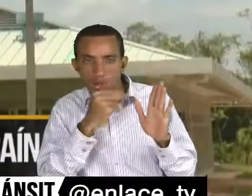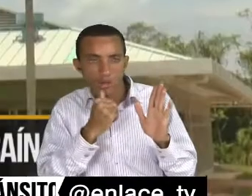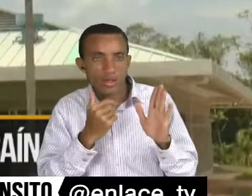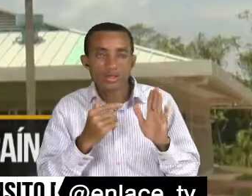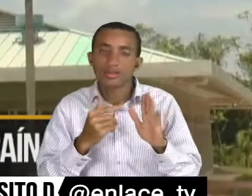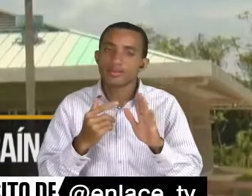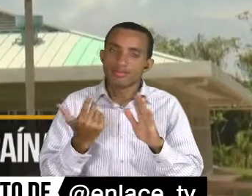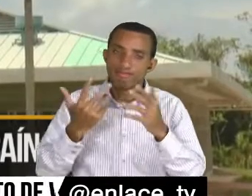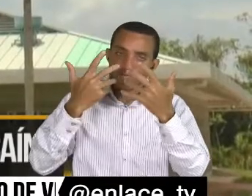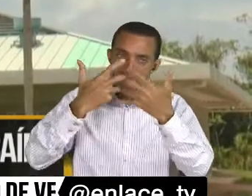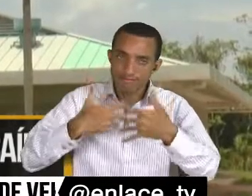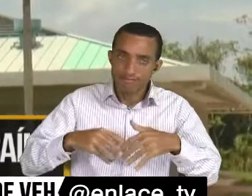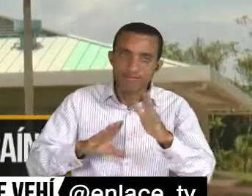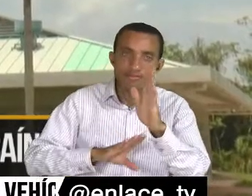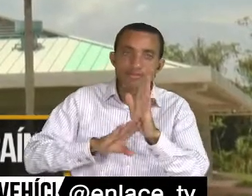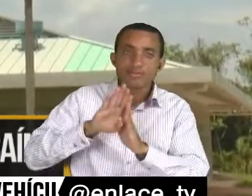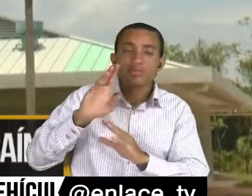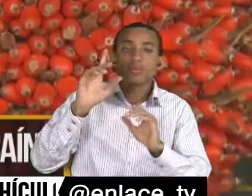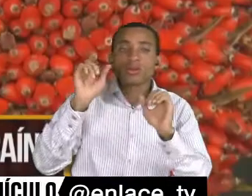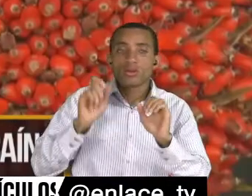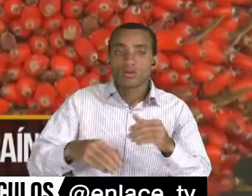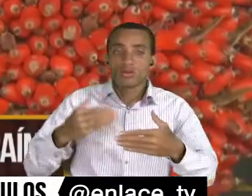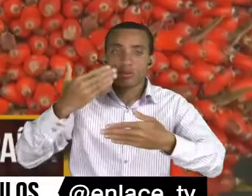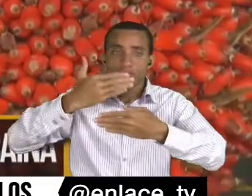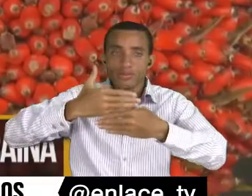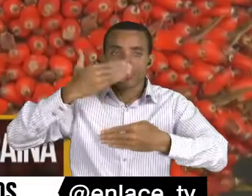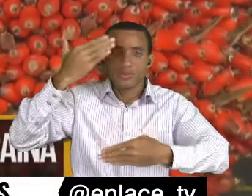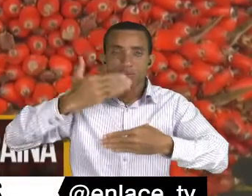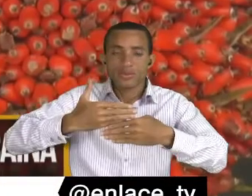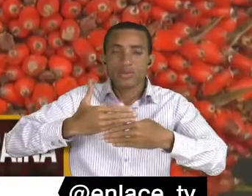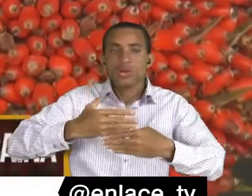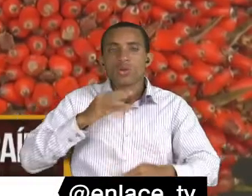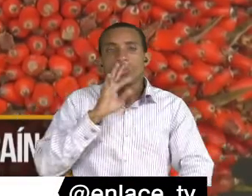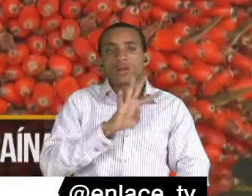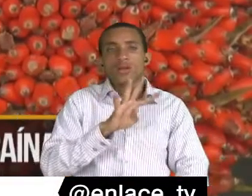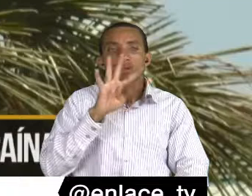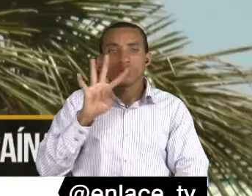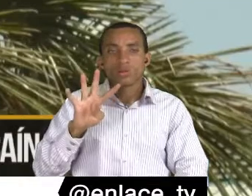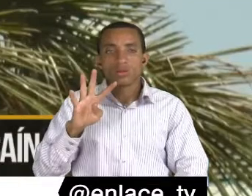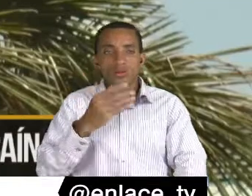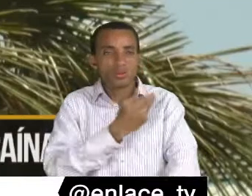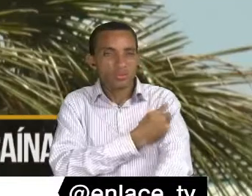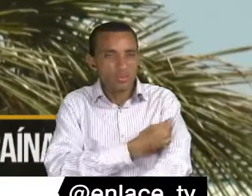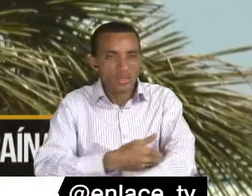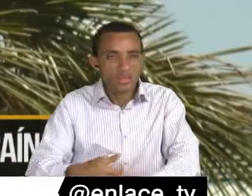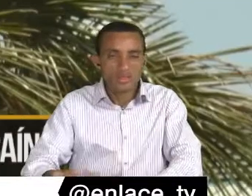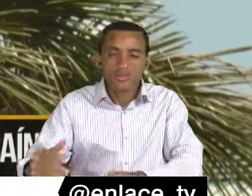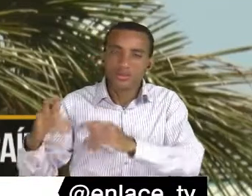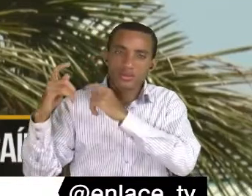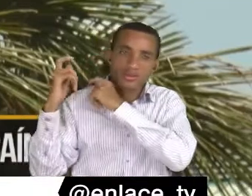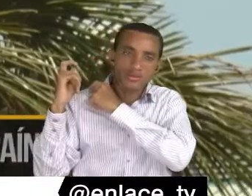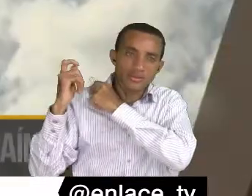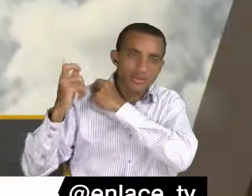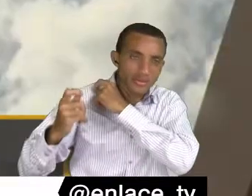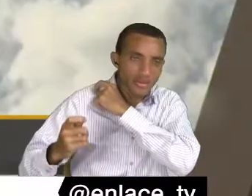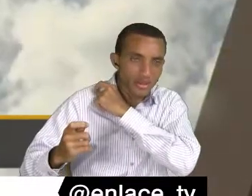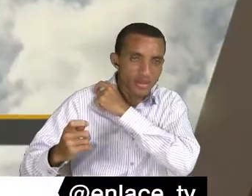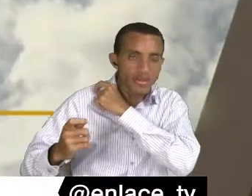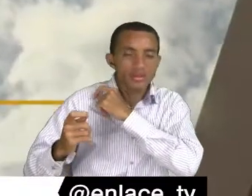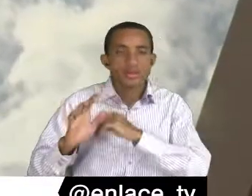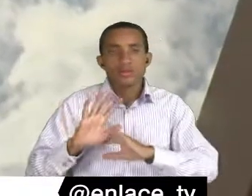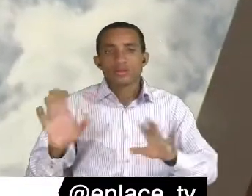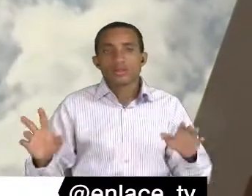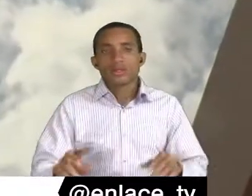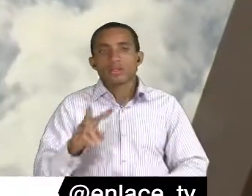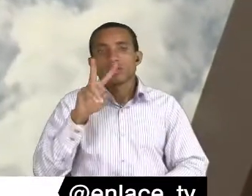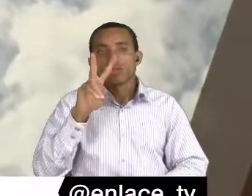empresarial. Colombia tiene una frontera agropecuaria de 44 millones de hectáreas para cultivos agrícolas. En la actualidad, solo 7 millones de hectáreas son utilizadas